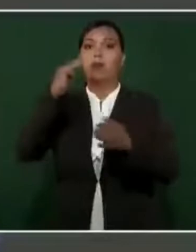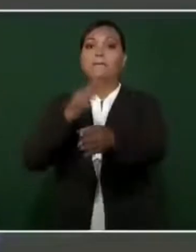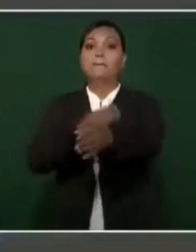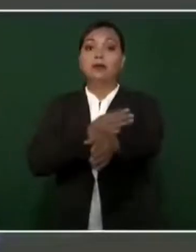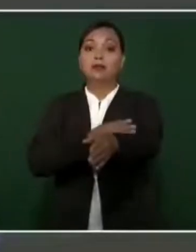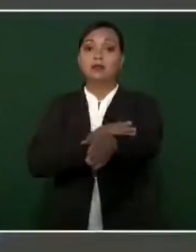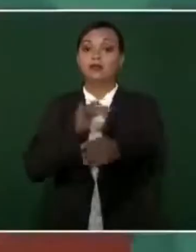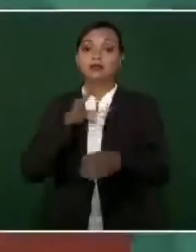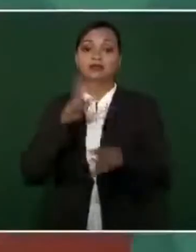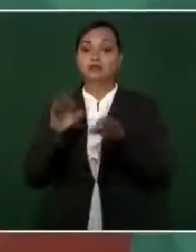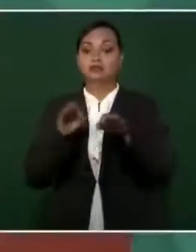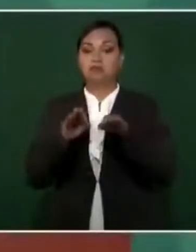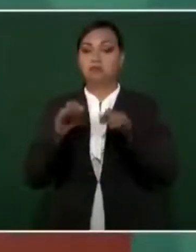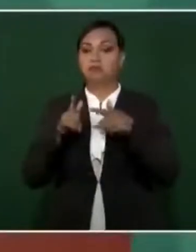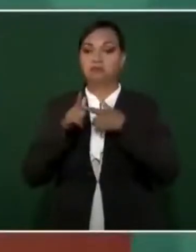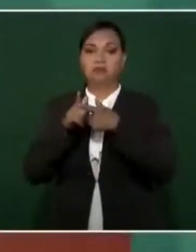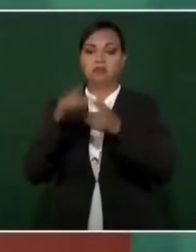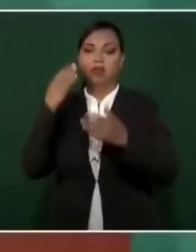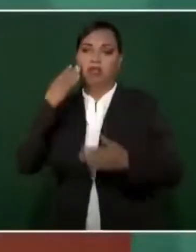llevaba tiempo